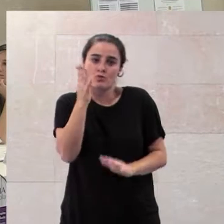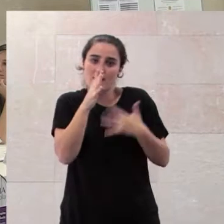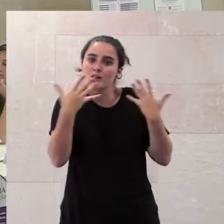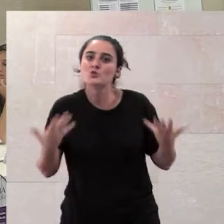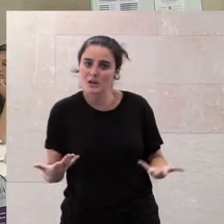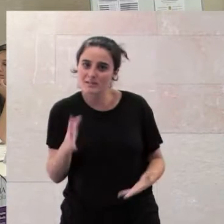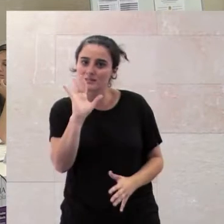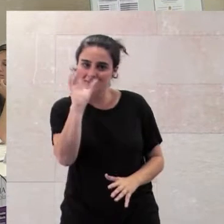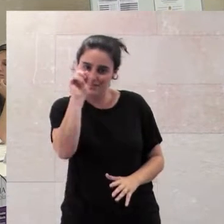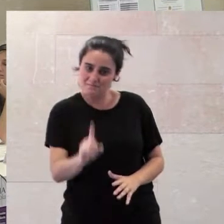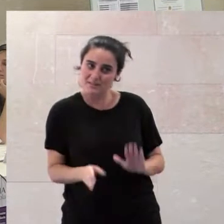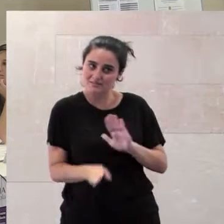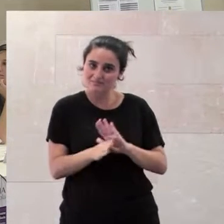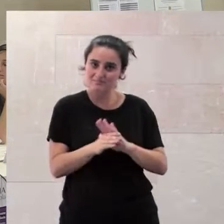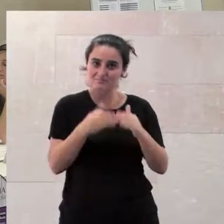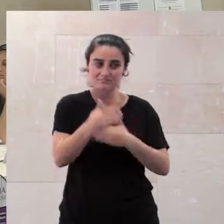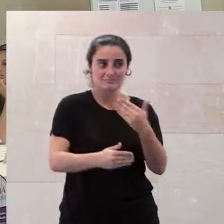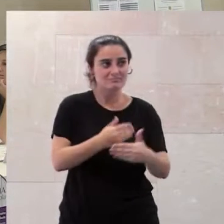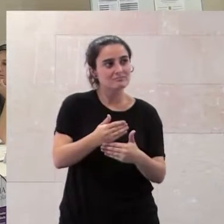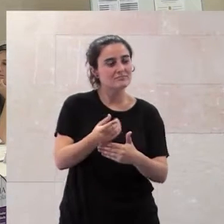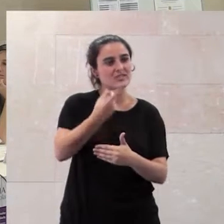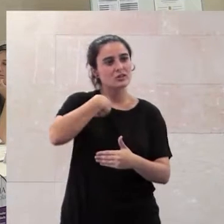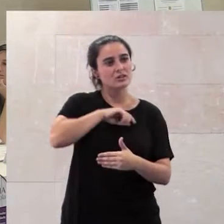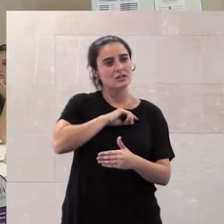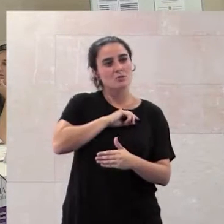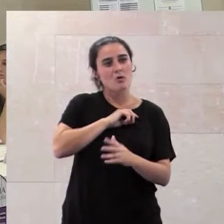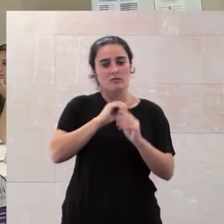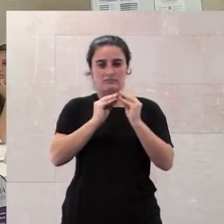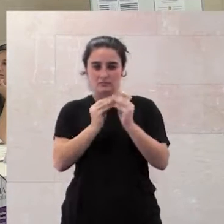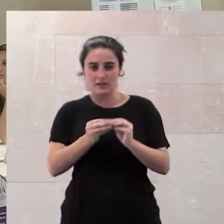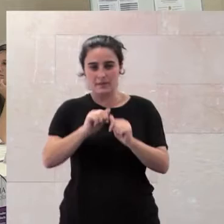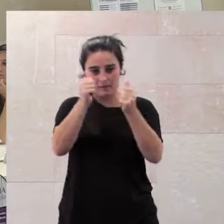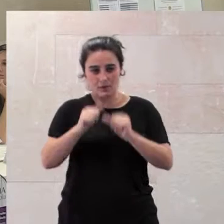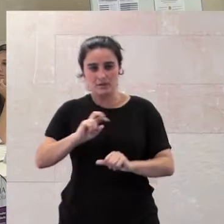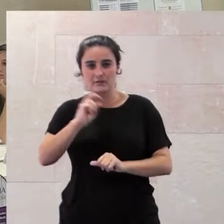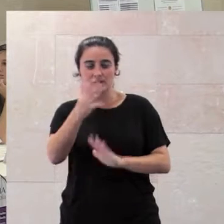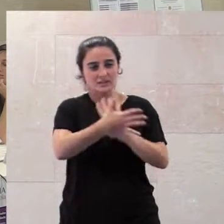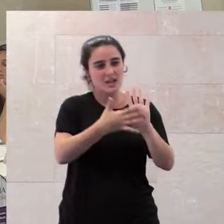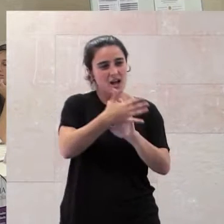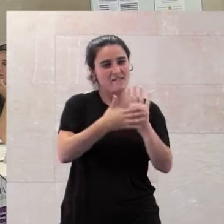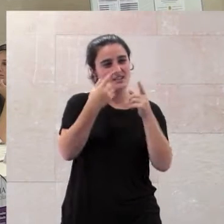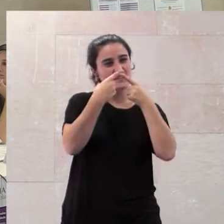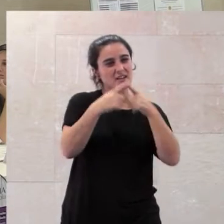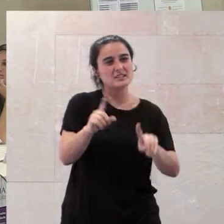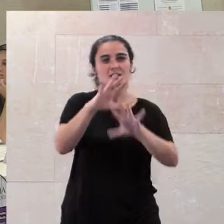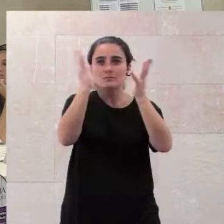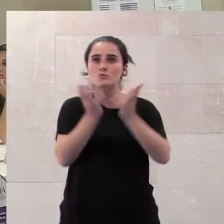así, las mujeres hemos creado otras formas de hacer, otras formas de hablar, de entendernos, de conocer el